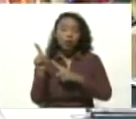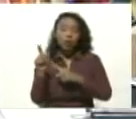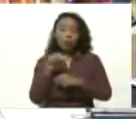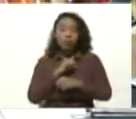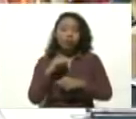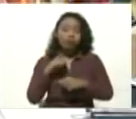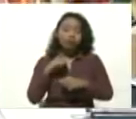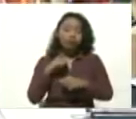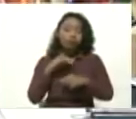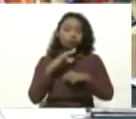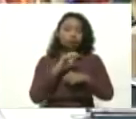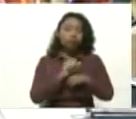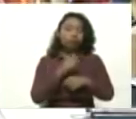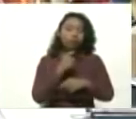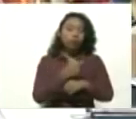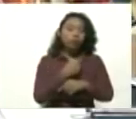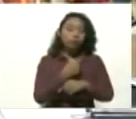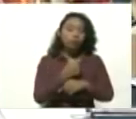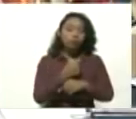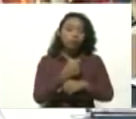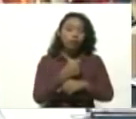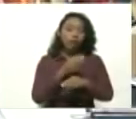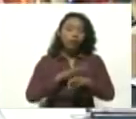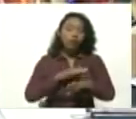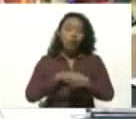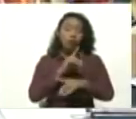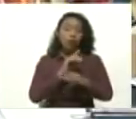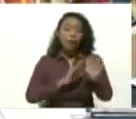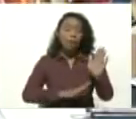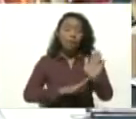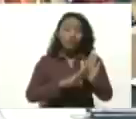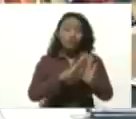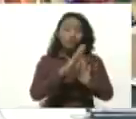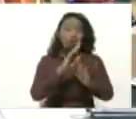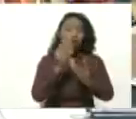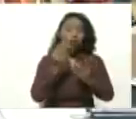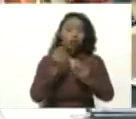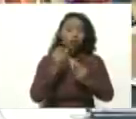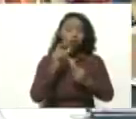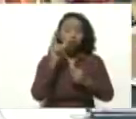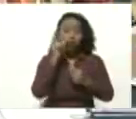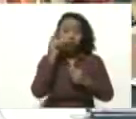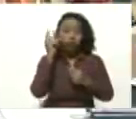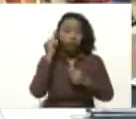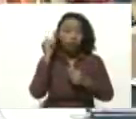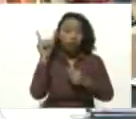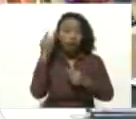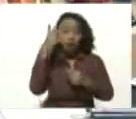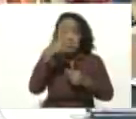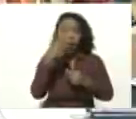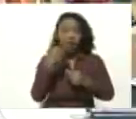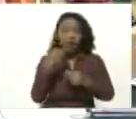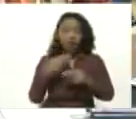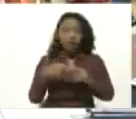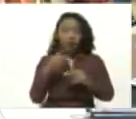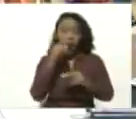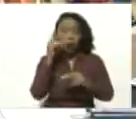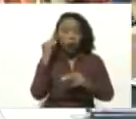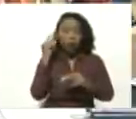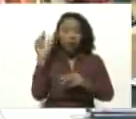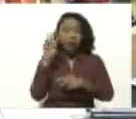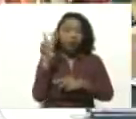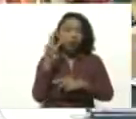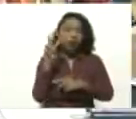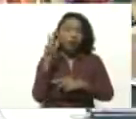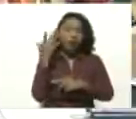privada. Estaban, por eso es que era tan alto el número de muchachas y muchachos, de jóvenes y niños y niñas